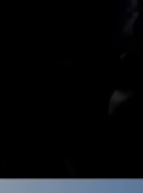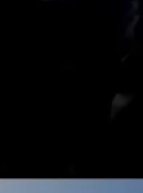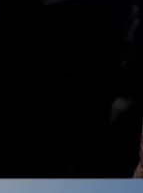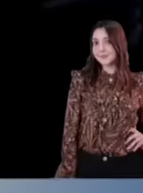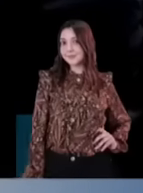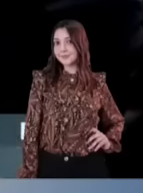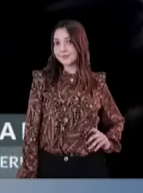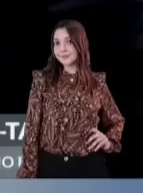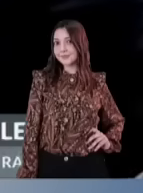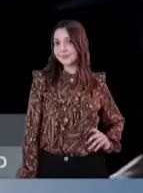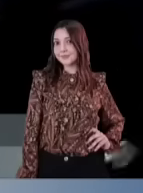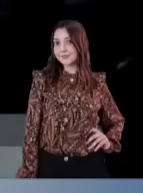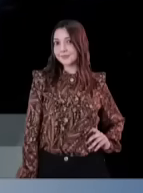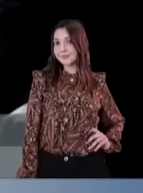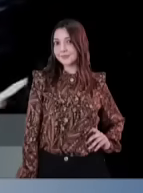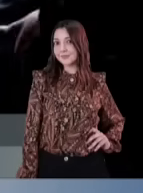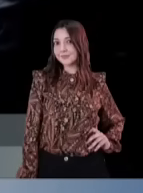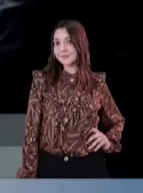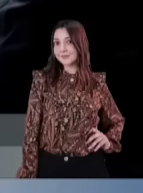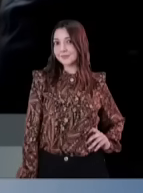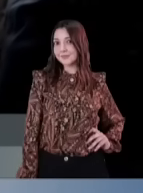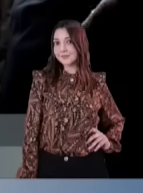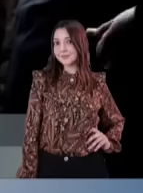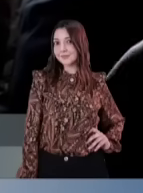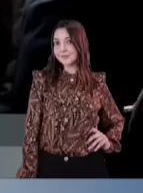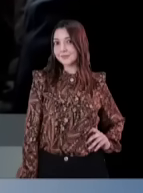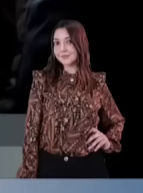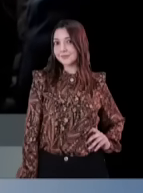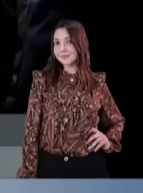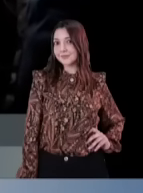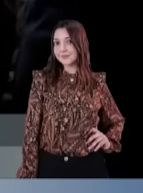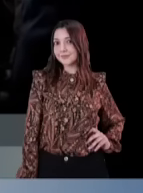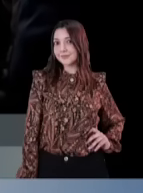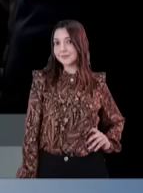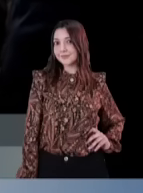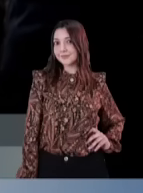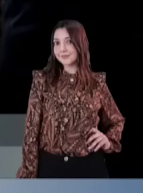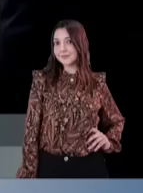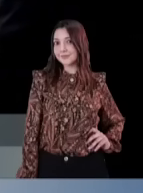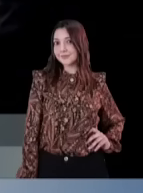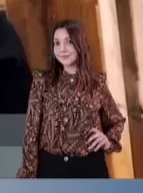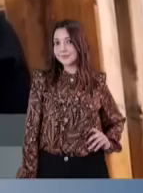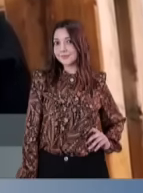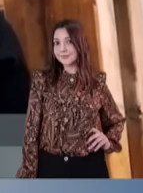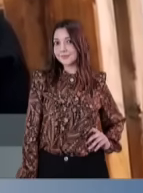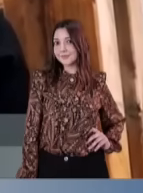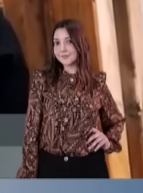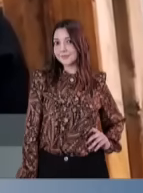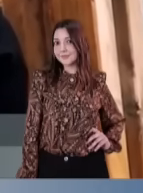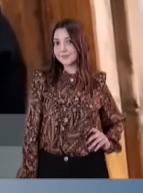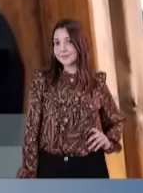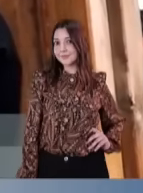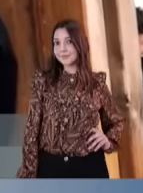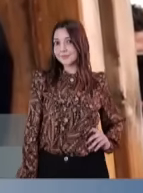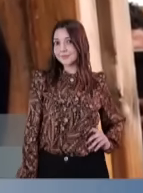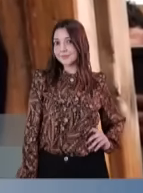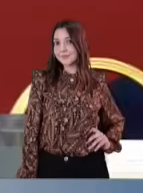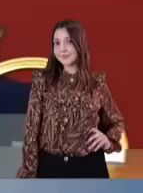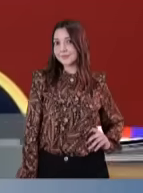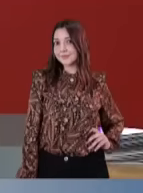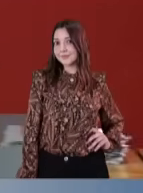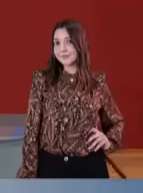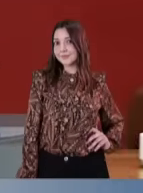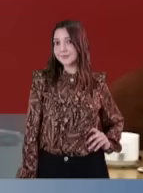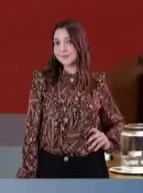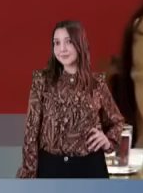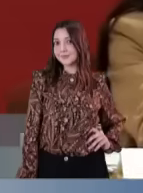que es el presidente el que tiene las facultades de evaluar y elegir a sus ministros, evitando de esta manera referirse de lleno al tema, recalcando que el